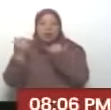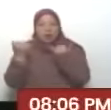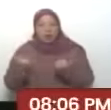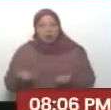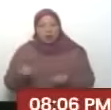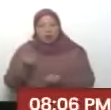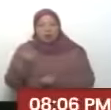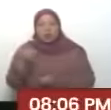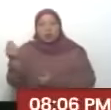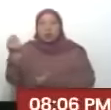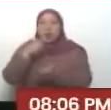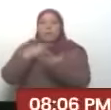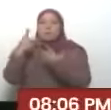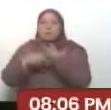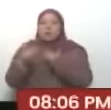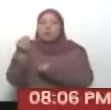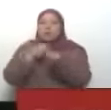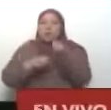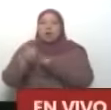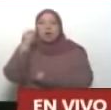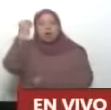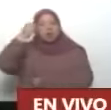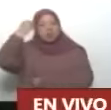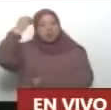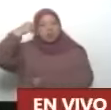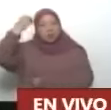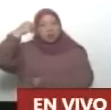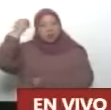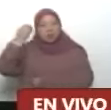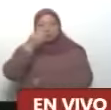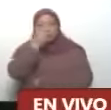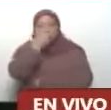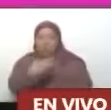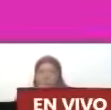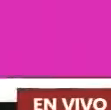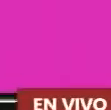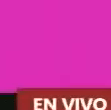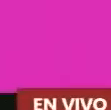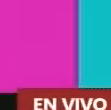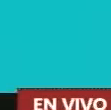de Con Maduro Más Reflexión. Va a estar bueno. Adelante.